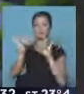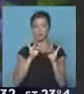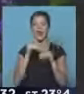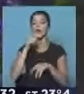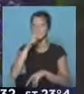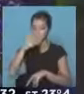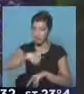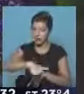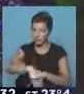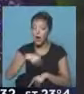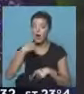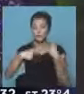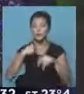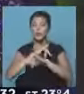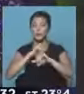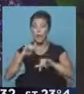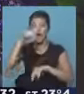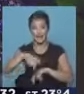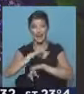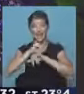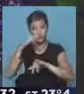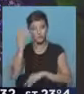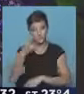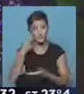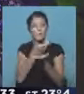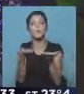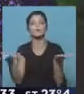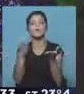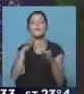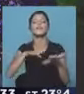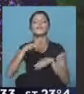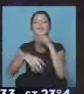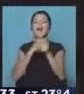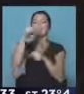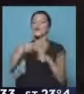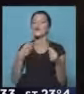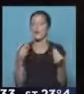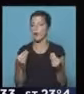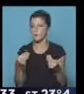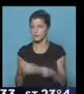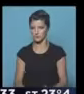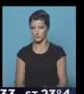anuncios y acá le contamos en este informe cómo están las cosas hasta el día de hoy